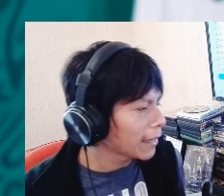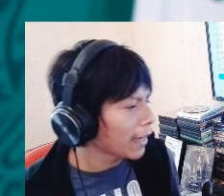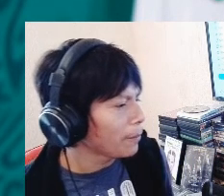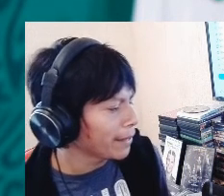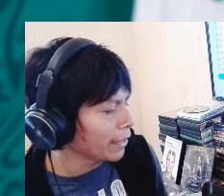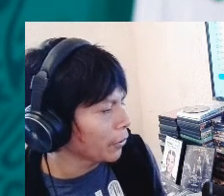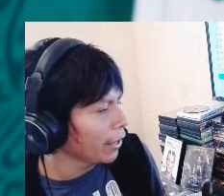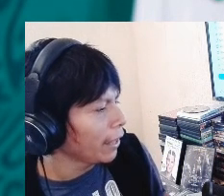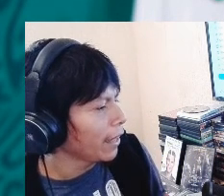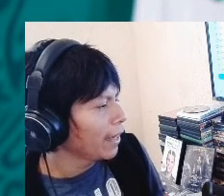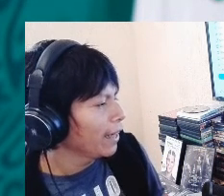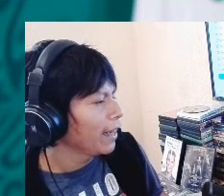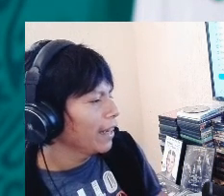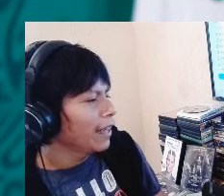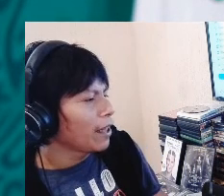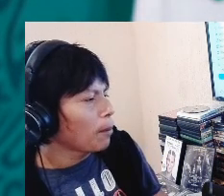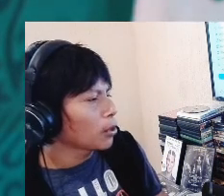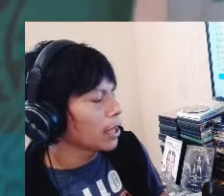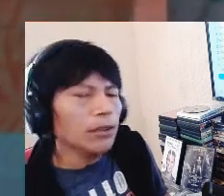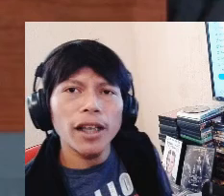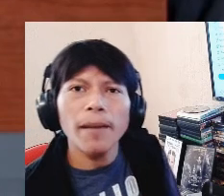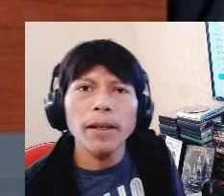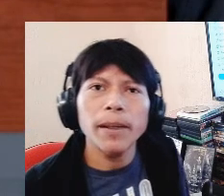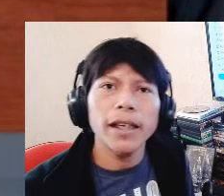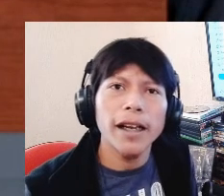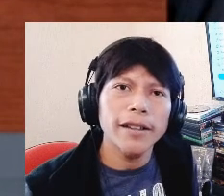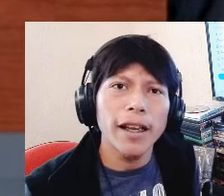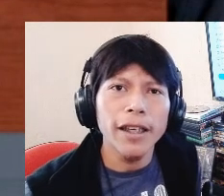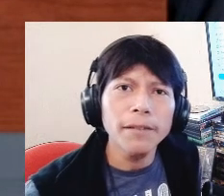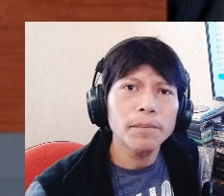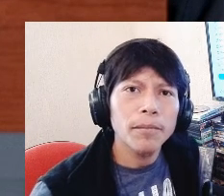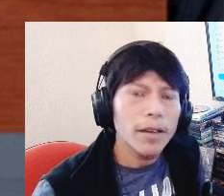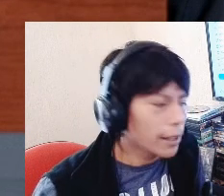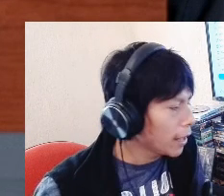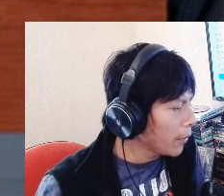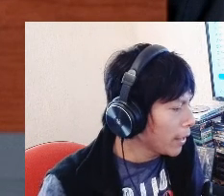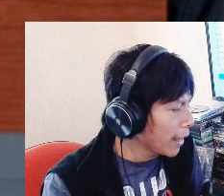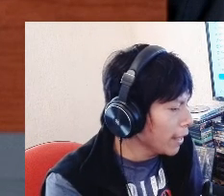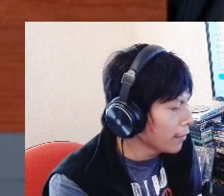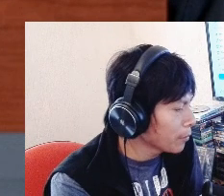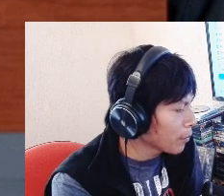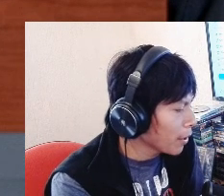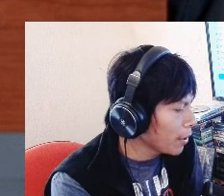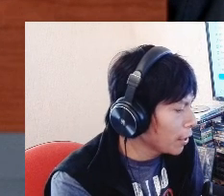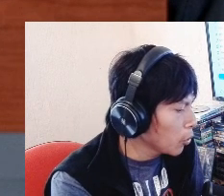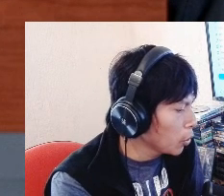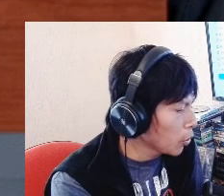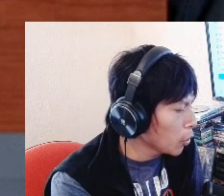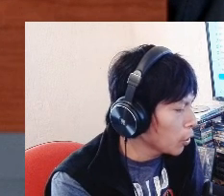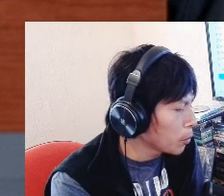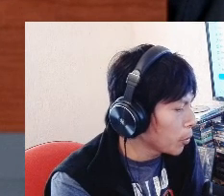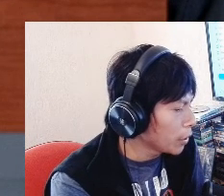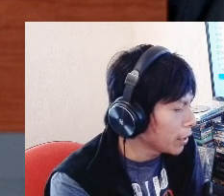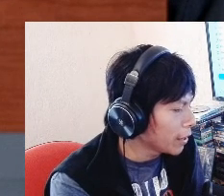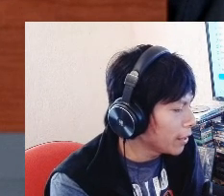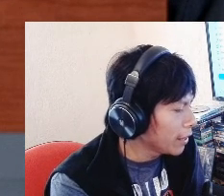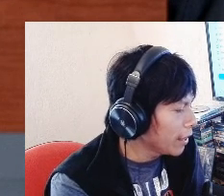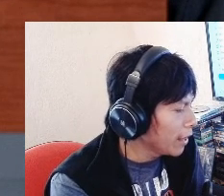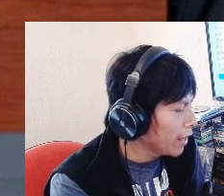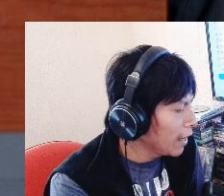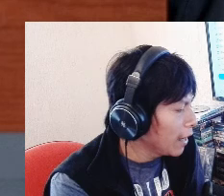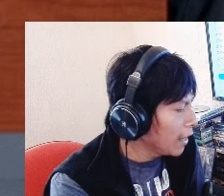Claro que no es así. Así que la investigación de proceso nada más va a llegar hasta ahí. Hasta ahí va a llegar. Y es lo único que yo les puedo